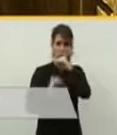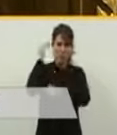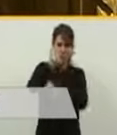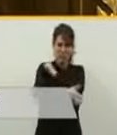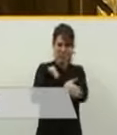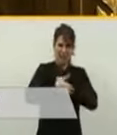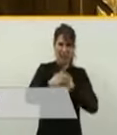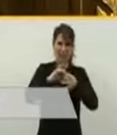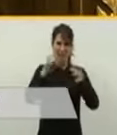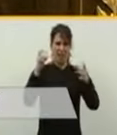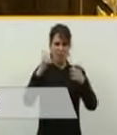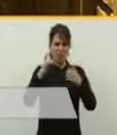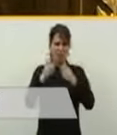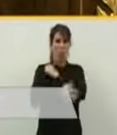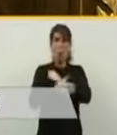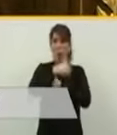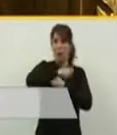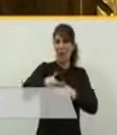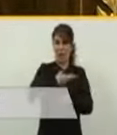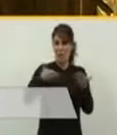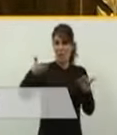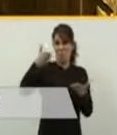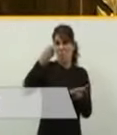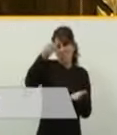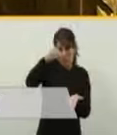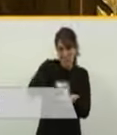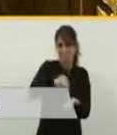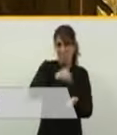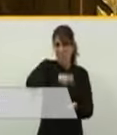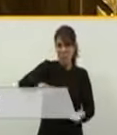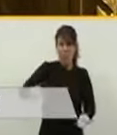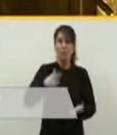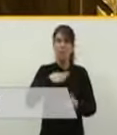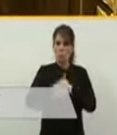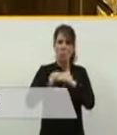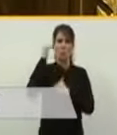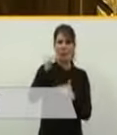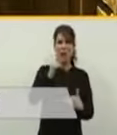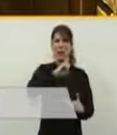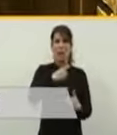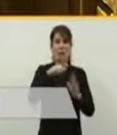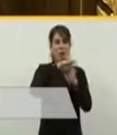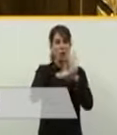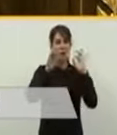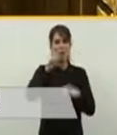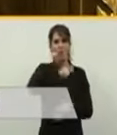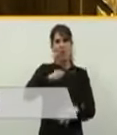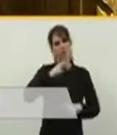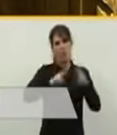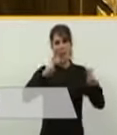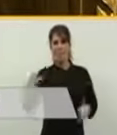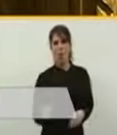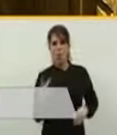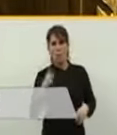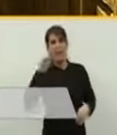la pobreza que sufren miles de personas y que se pueden superar, así como la condición de ciudadanas de segunda que padecemos las